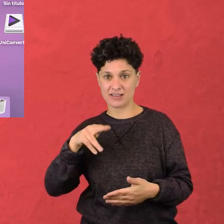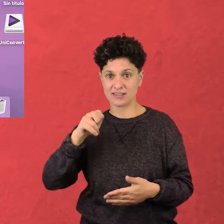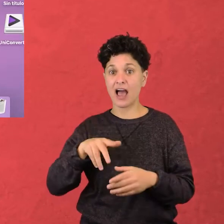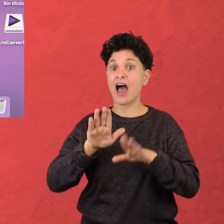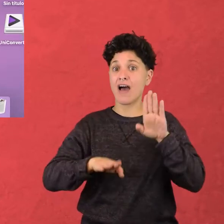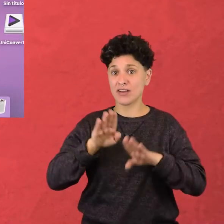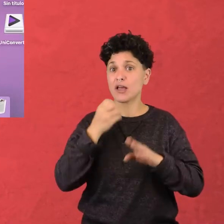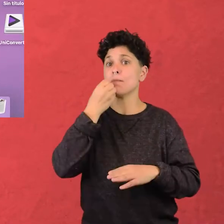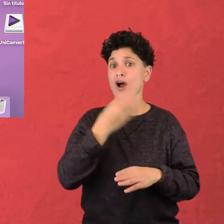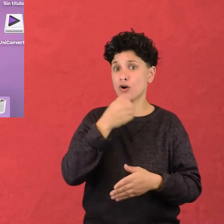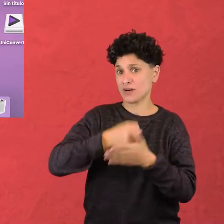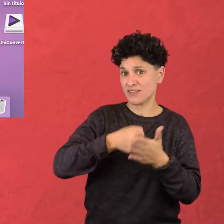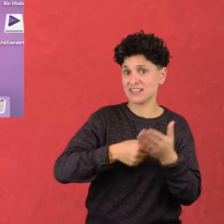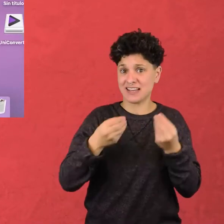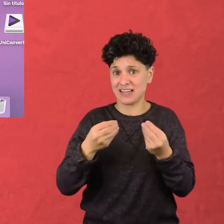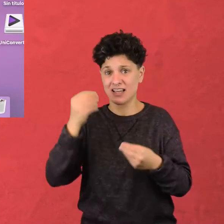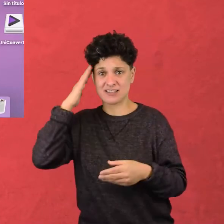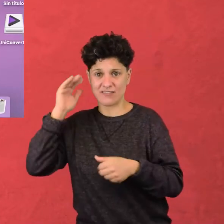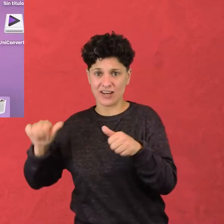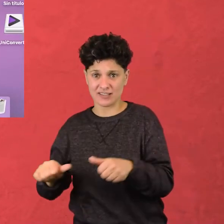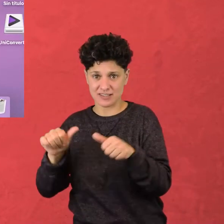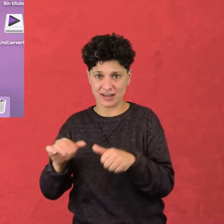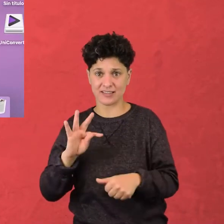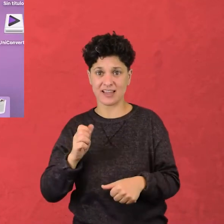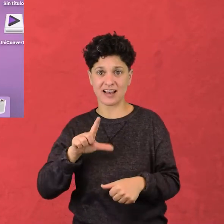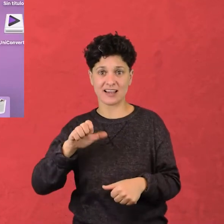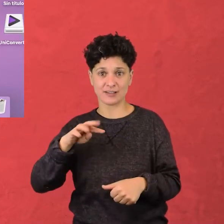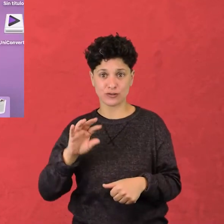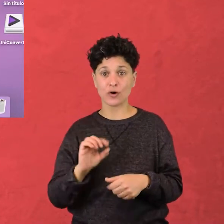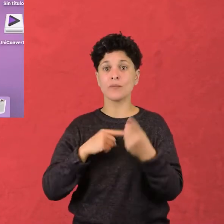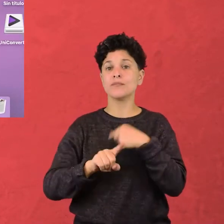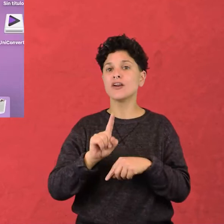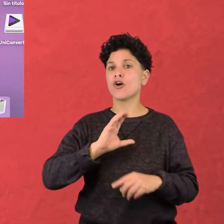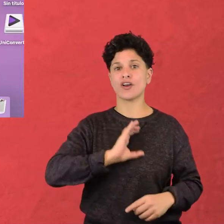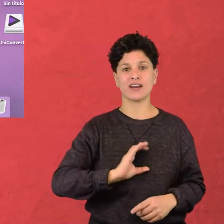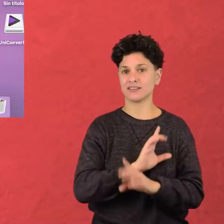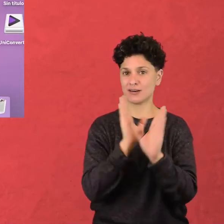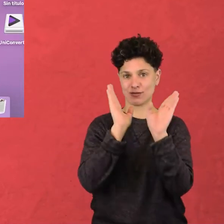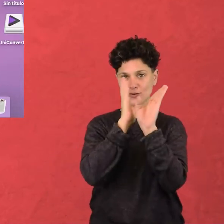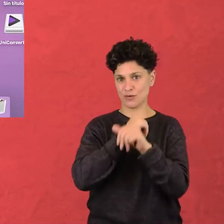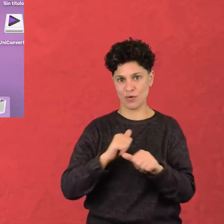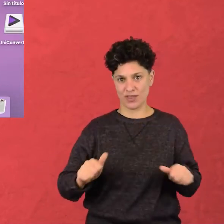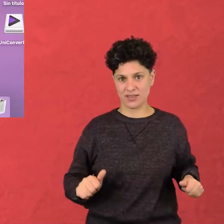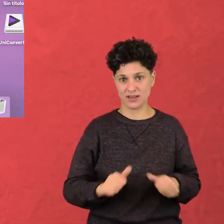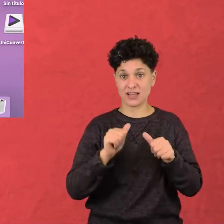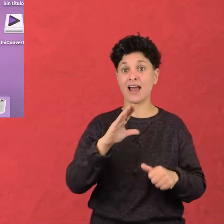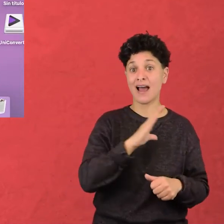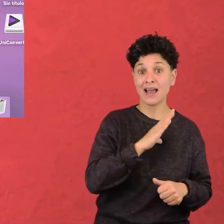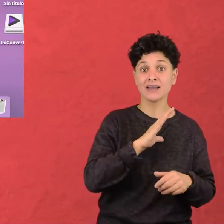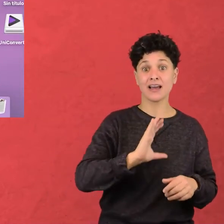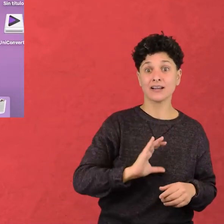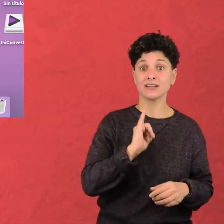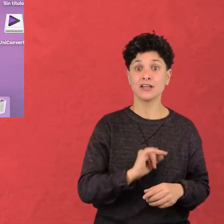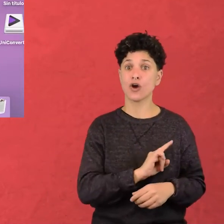perseverancia le gana al talento. Y es cierto, acá Kant lo expresa muy bien. Sin embargo, con el carácter no se puede hacer